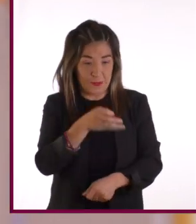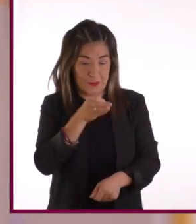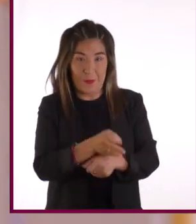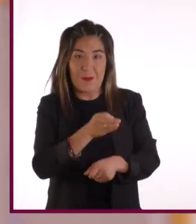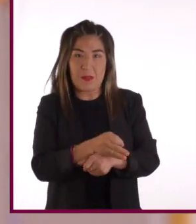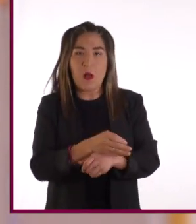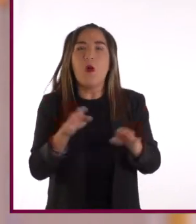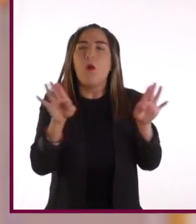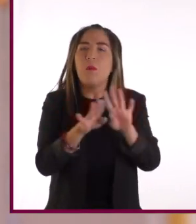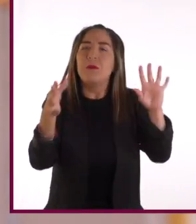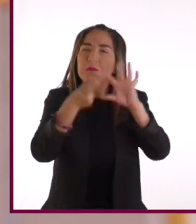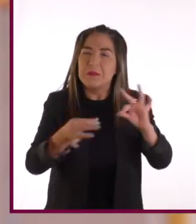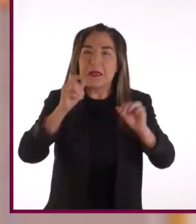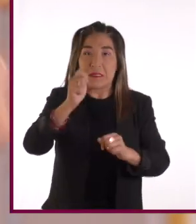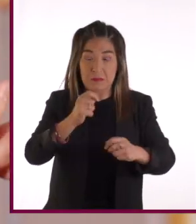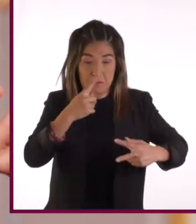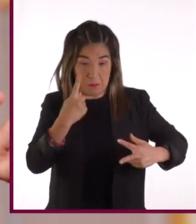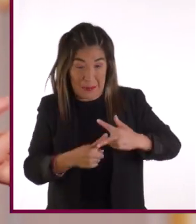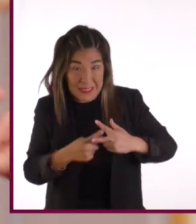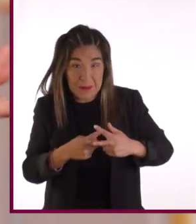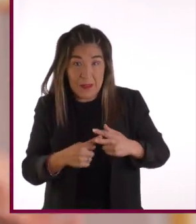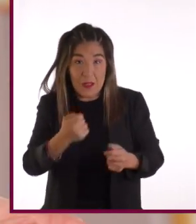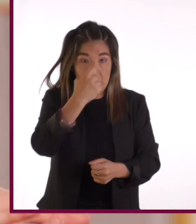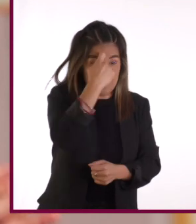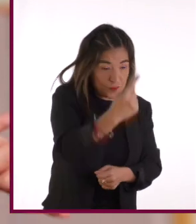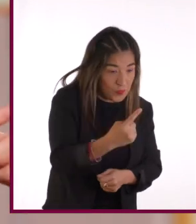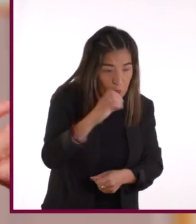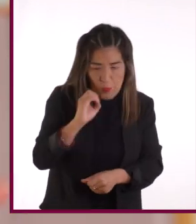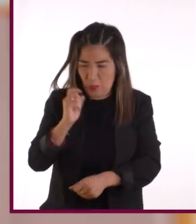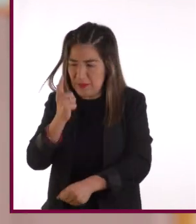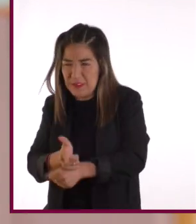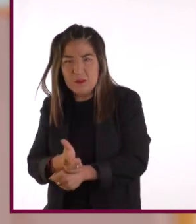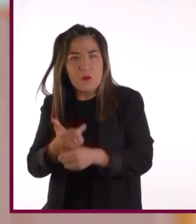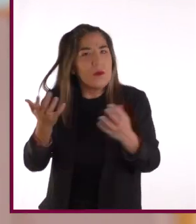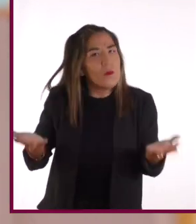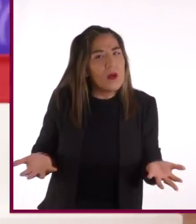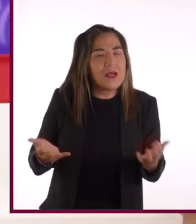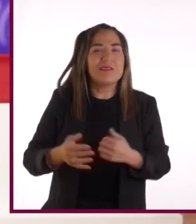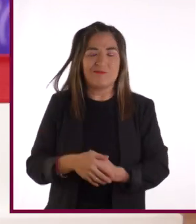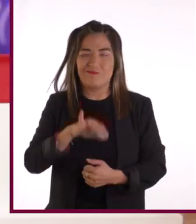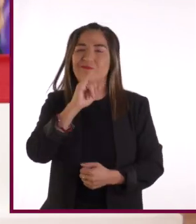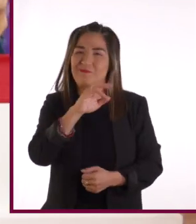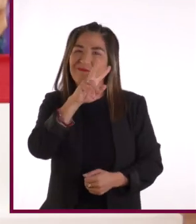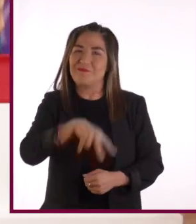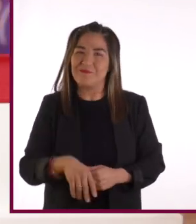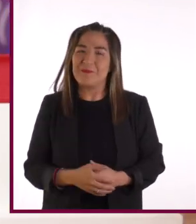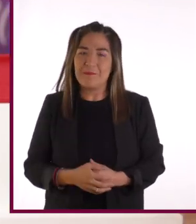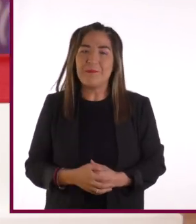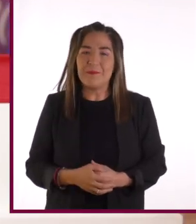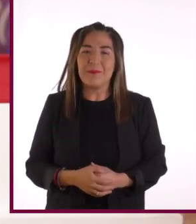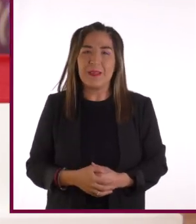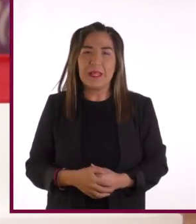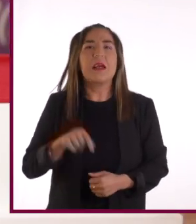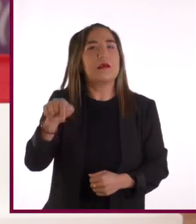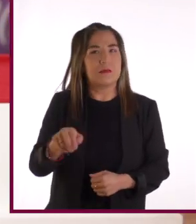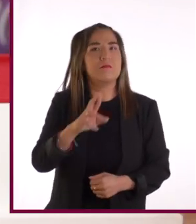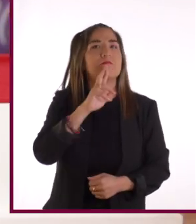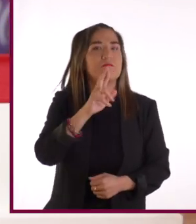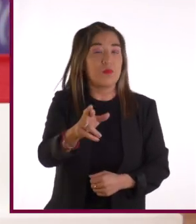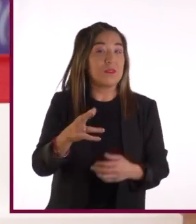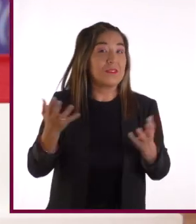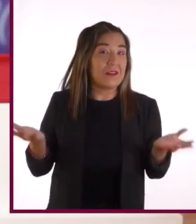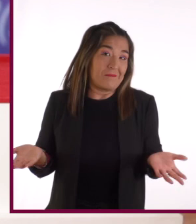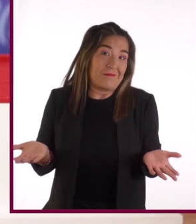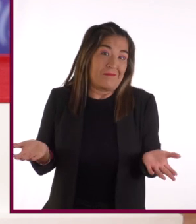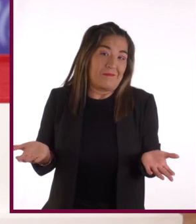¿Esta paradoja nos ayuda a sostener que las matemáticas se inventan o que se descubren? Es verdad. Quedamos que contestaríamos